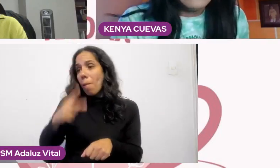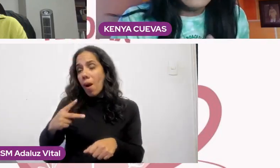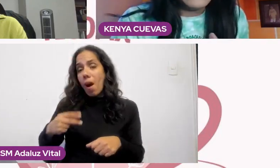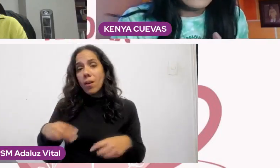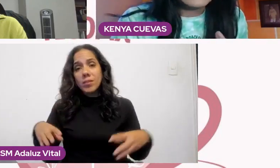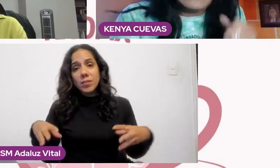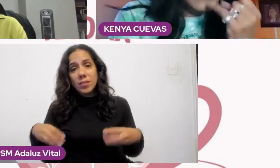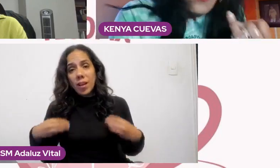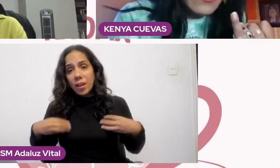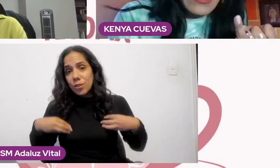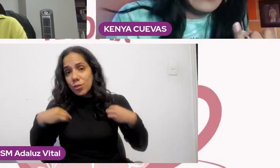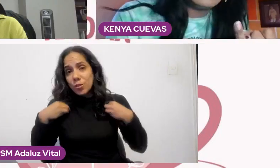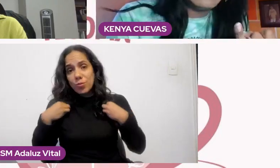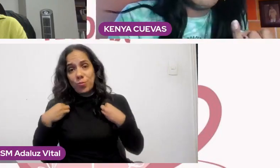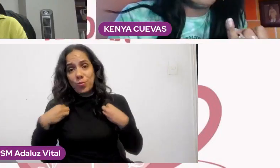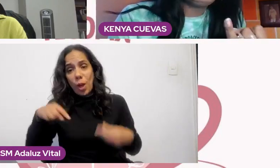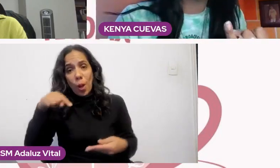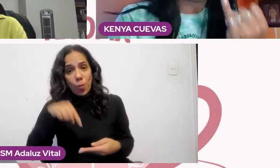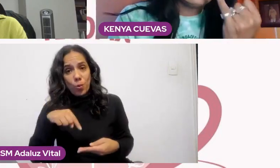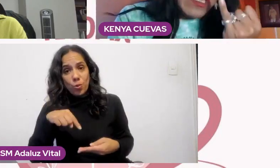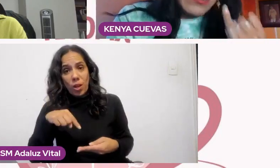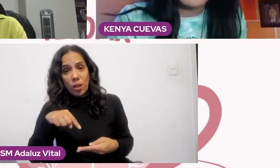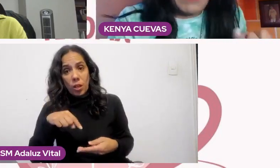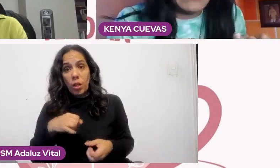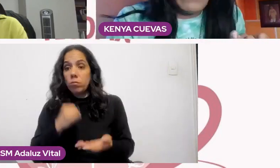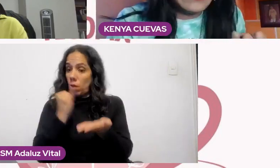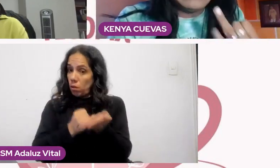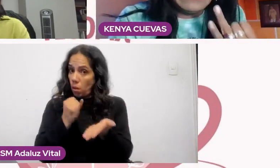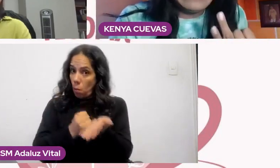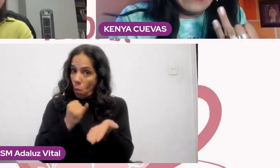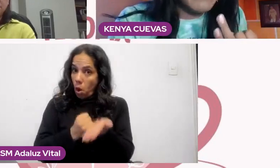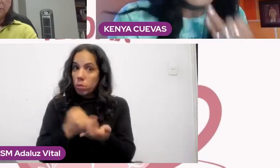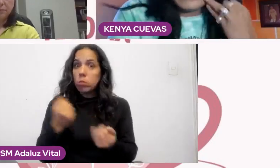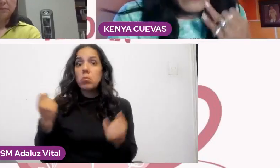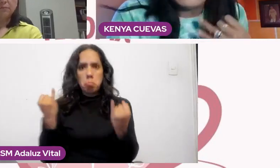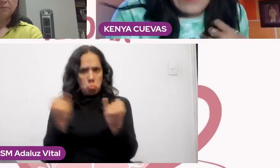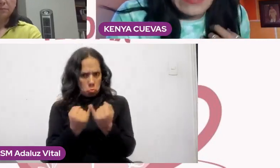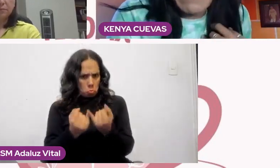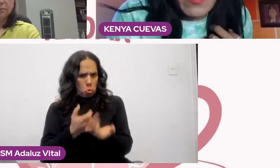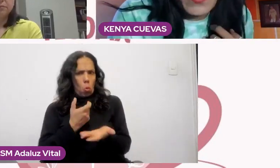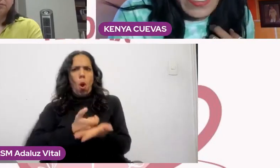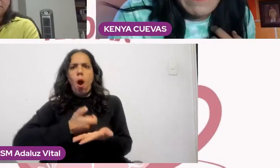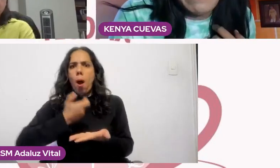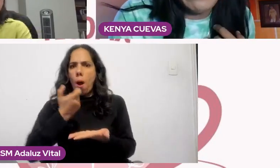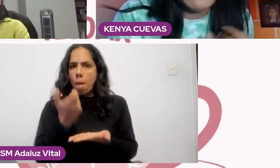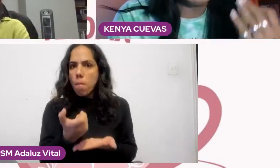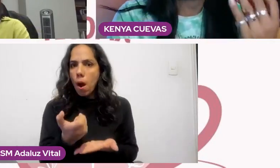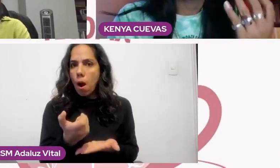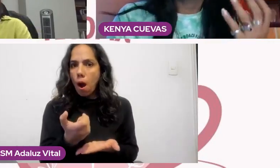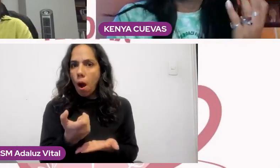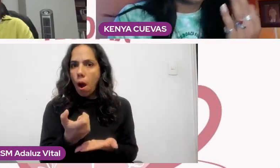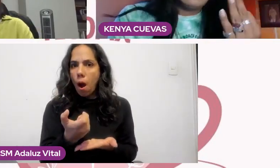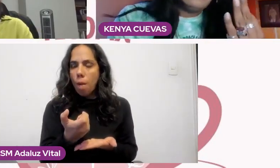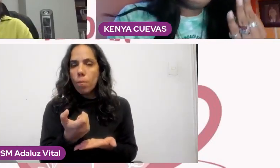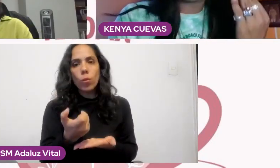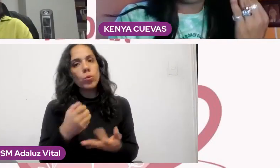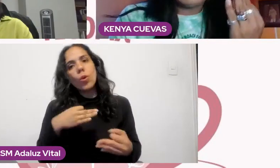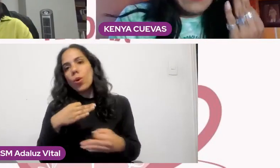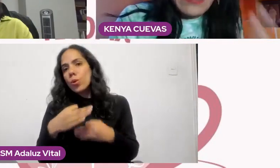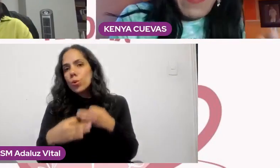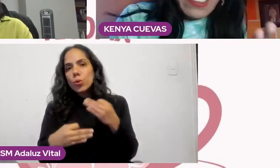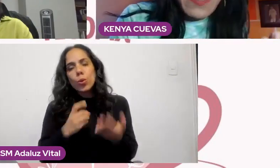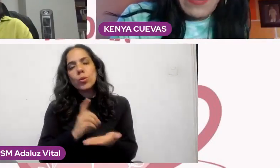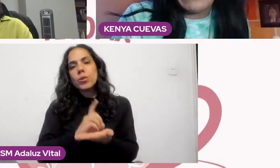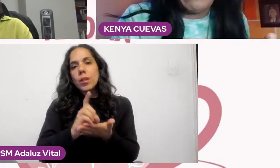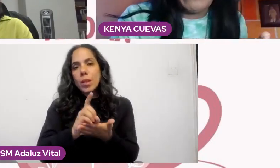todos. Entonces, que no se nos niegue la salud y que se nos respete nuestra identidad, porque todos merecemos una identidad, que